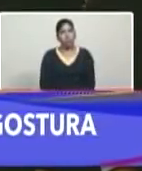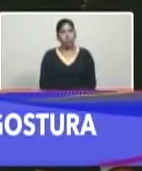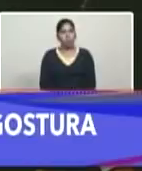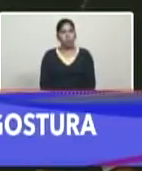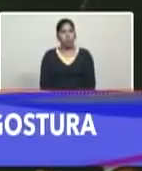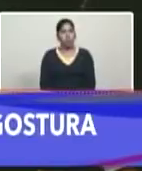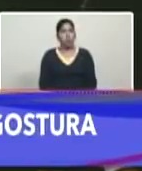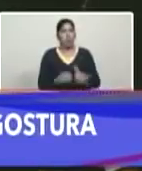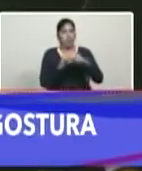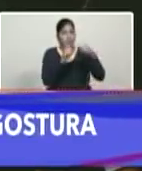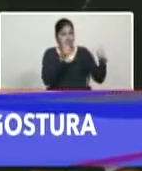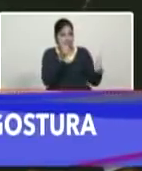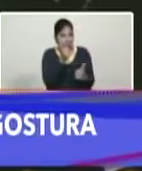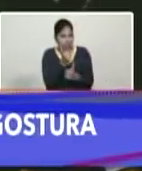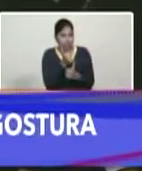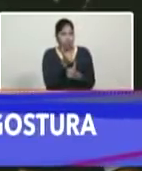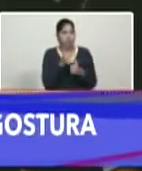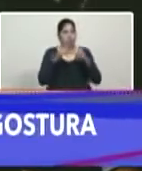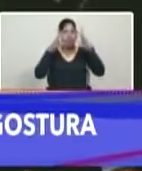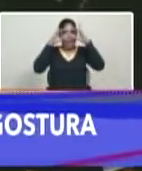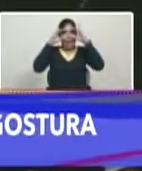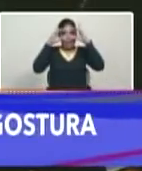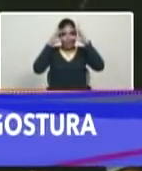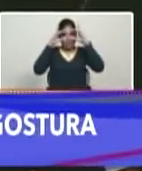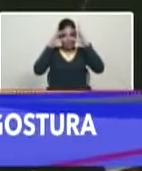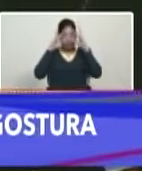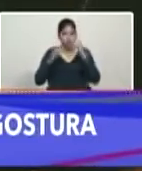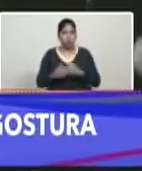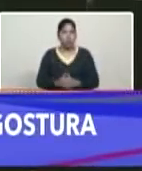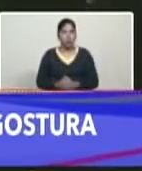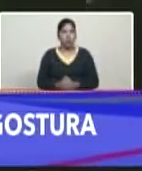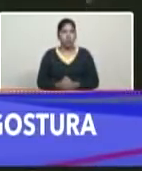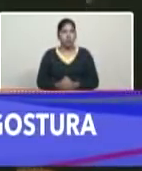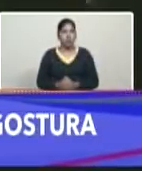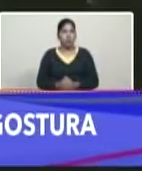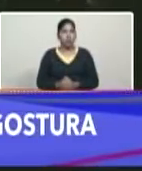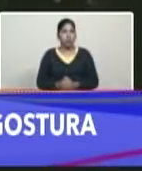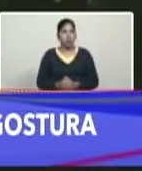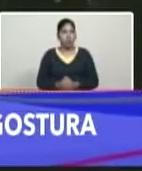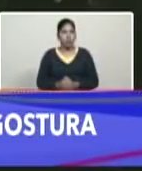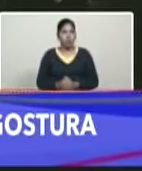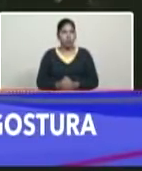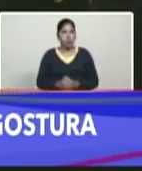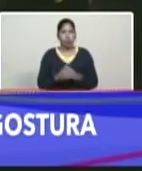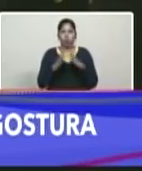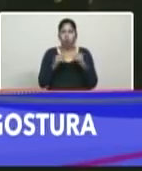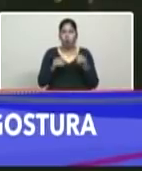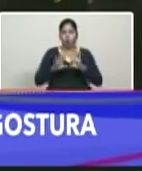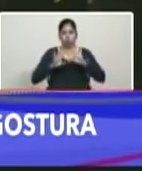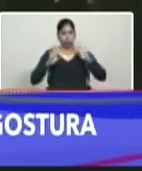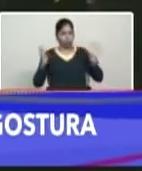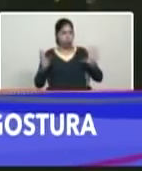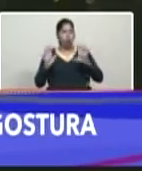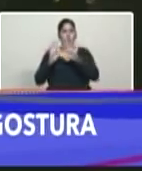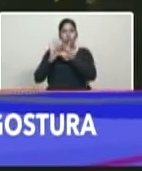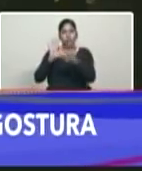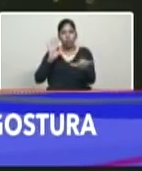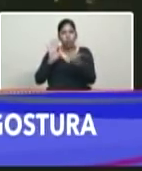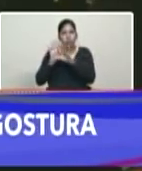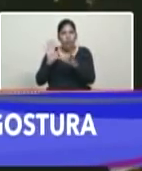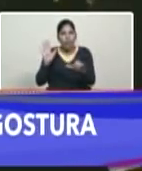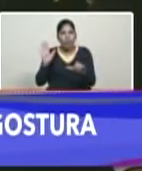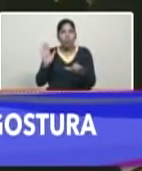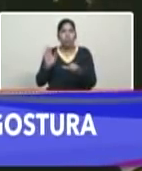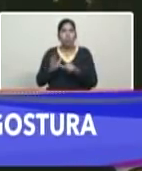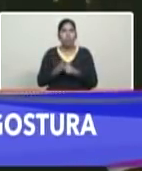Señora vicepresidenta, Delcy Rodríguez Gómez. Señores constituyentes, vicepresidentes de